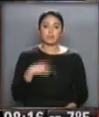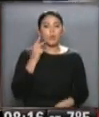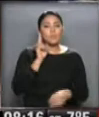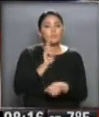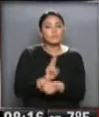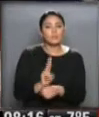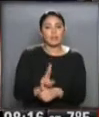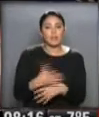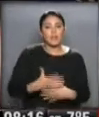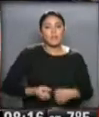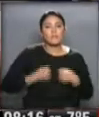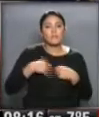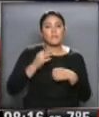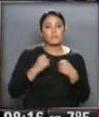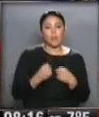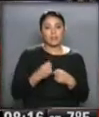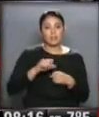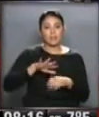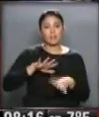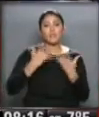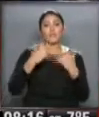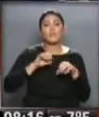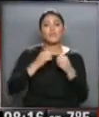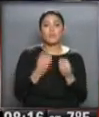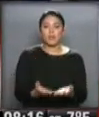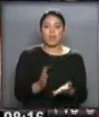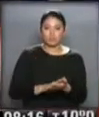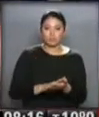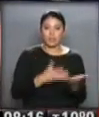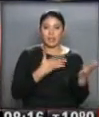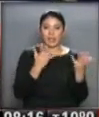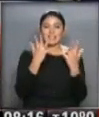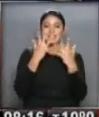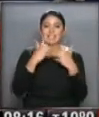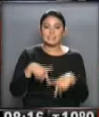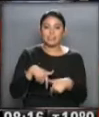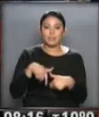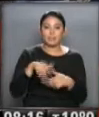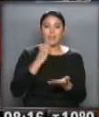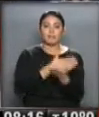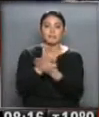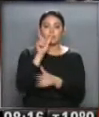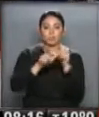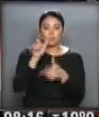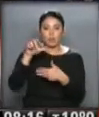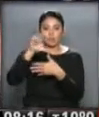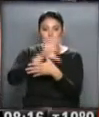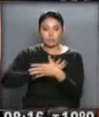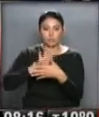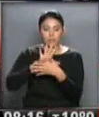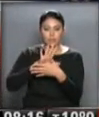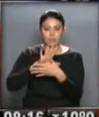preservar también y fortalecer y mejorar el funcionamiento del sistema interamericano de derechos humanos, porque